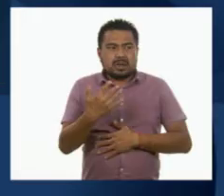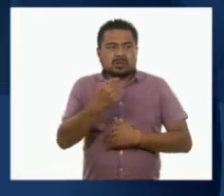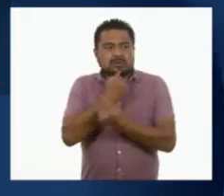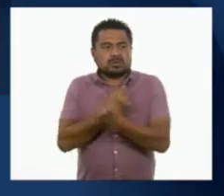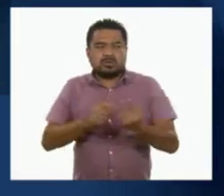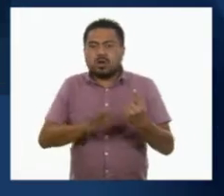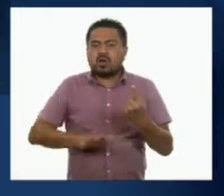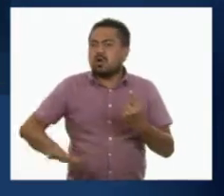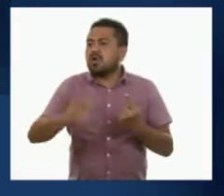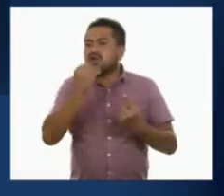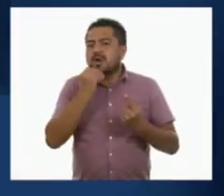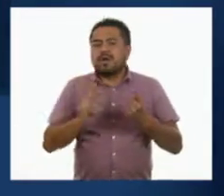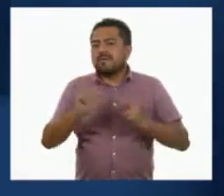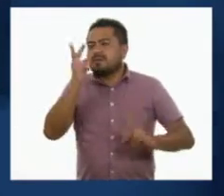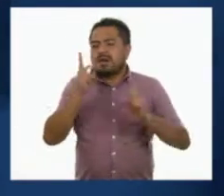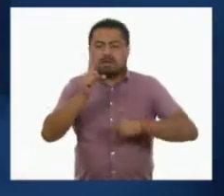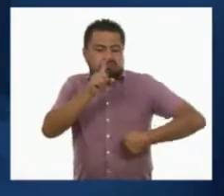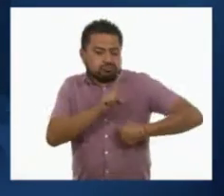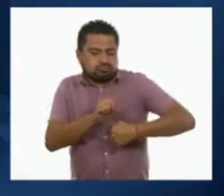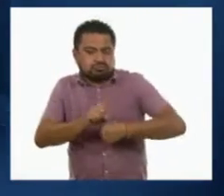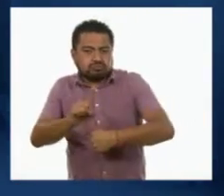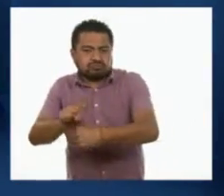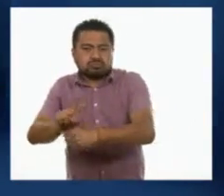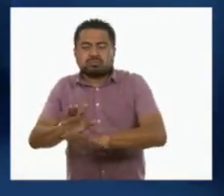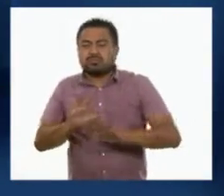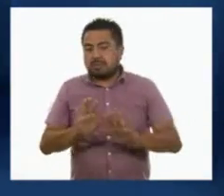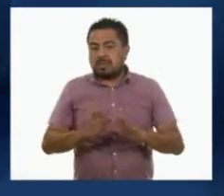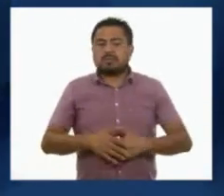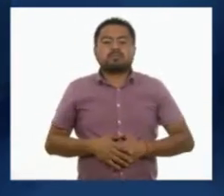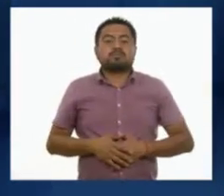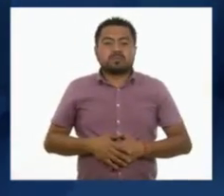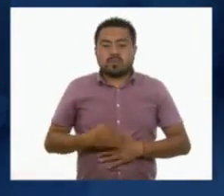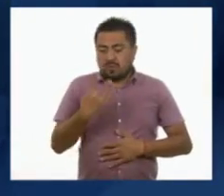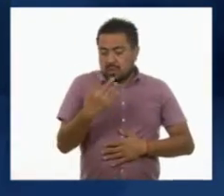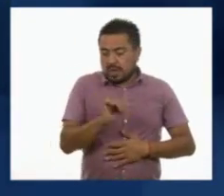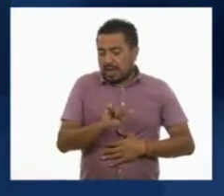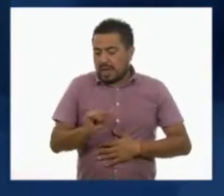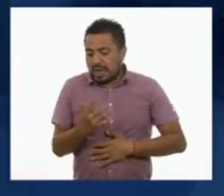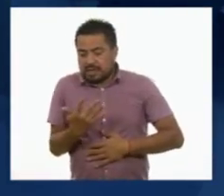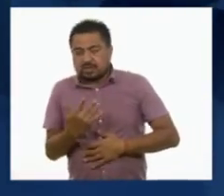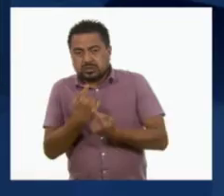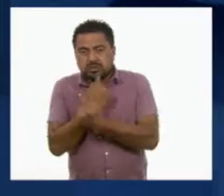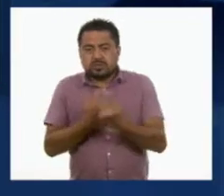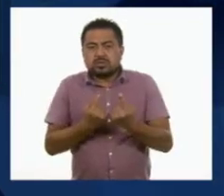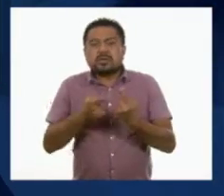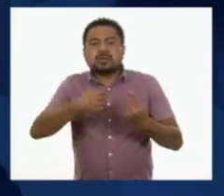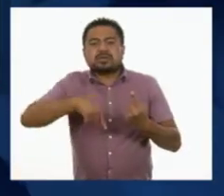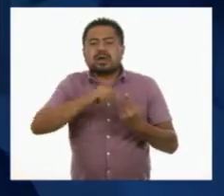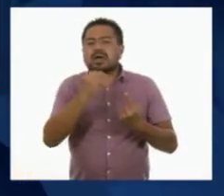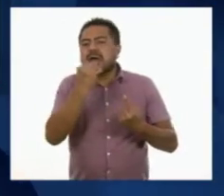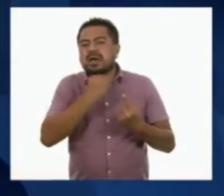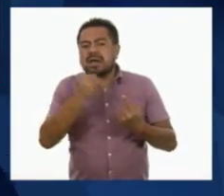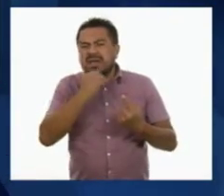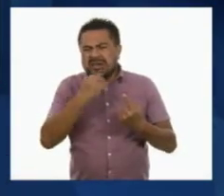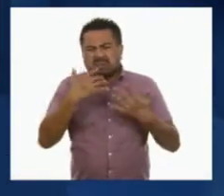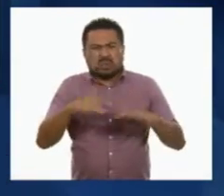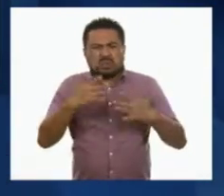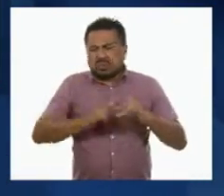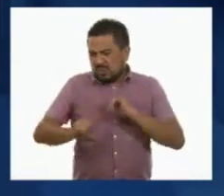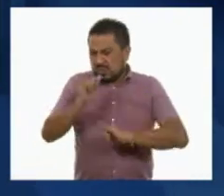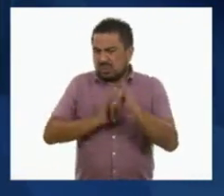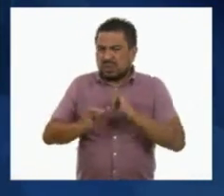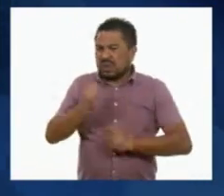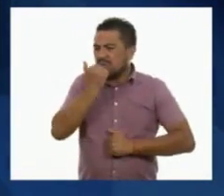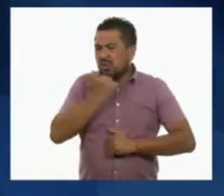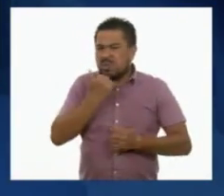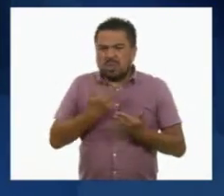niños comen verduras diariamente. En cambio, 4 de cada 5 niños consumen bebidas azucaradas al menos 3 veces